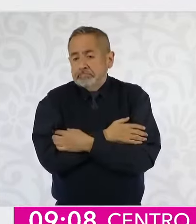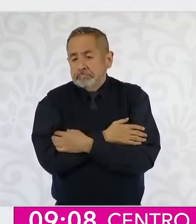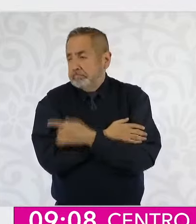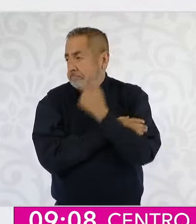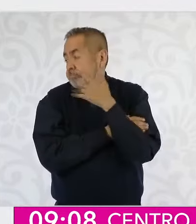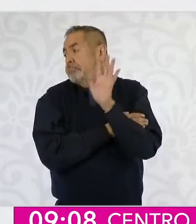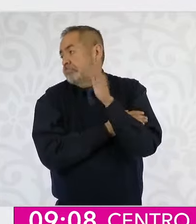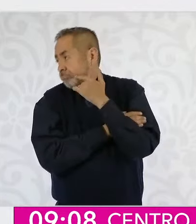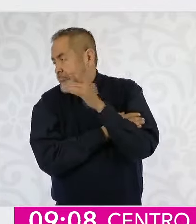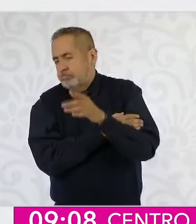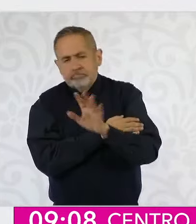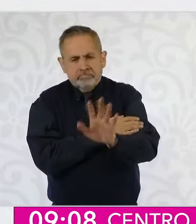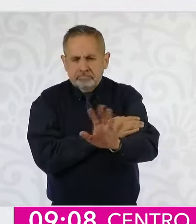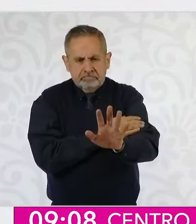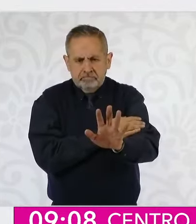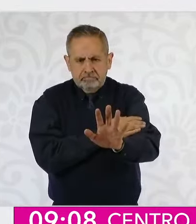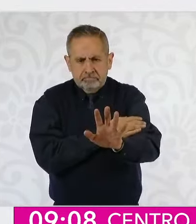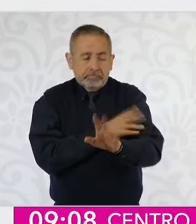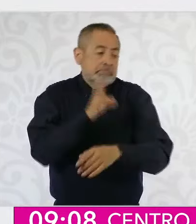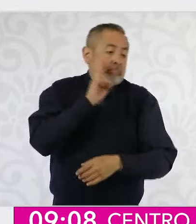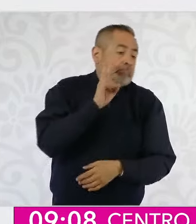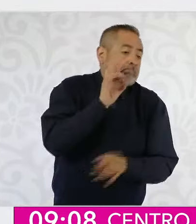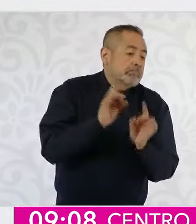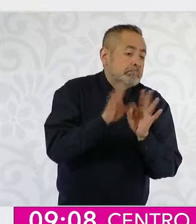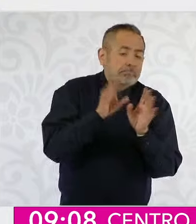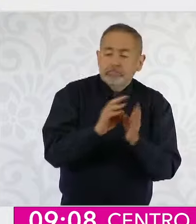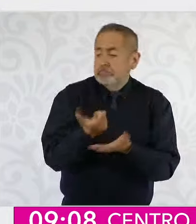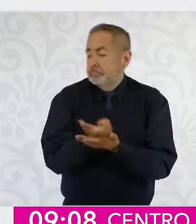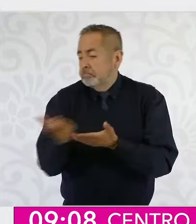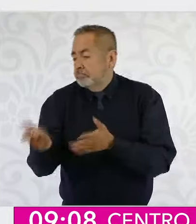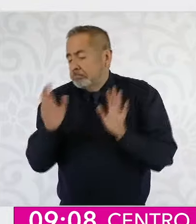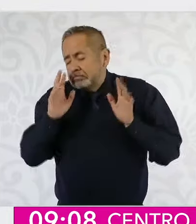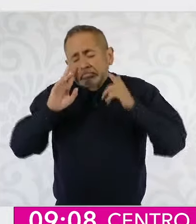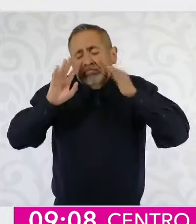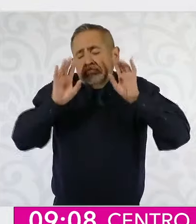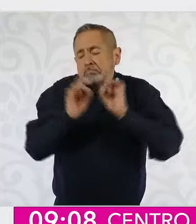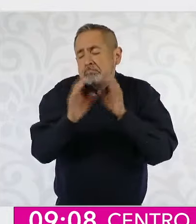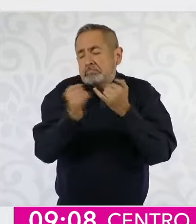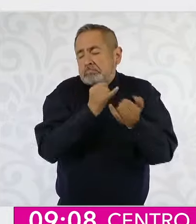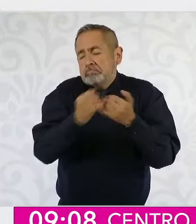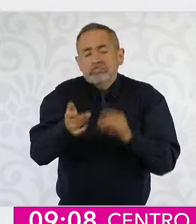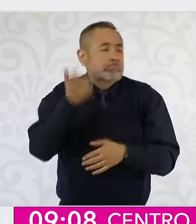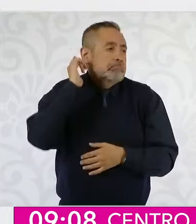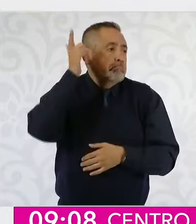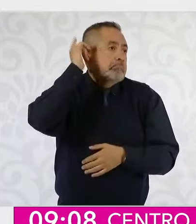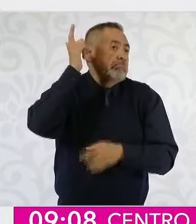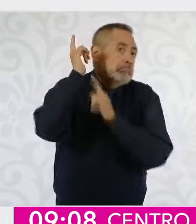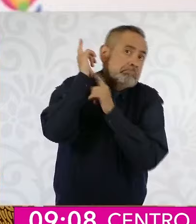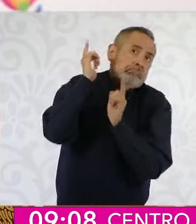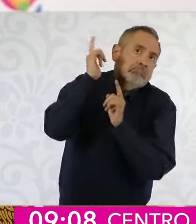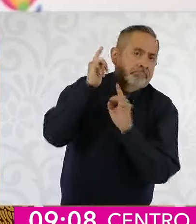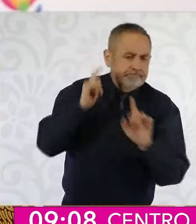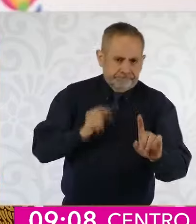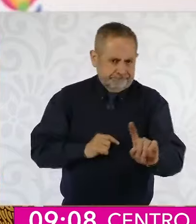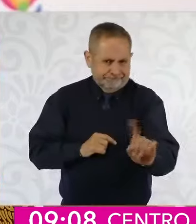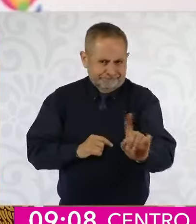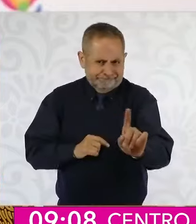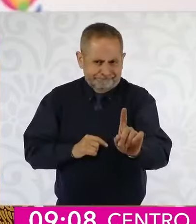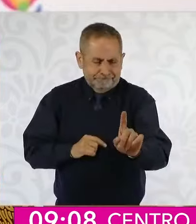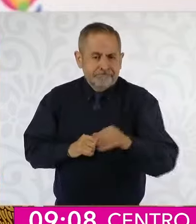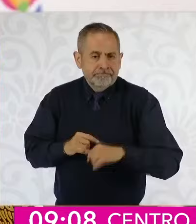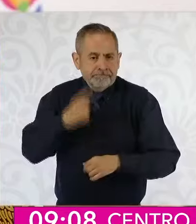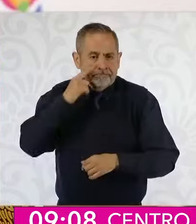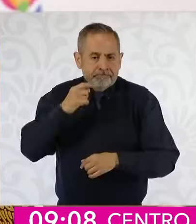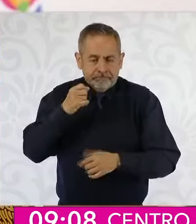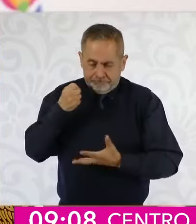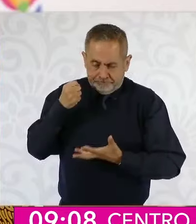que solos aumenten los salarios, a que haya bienestar en México, y no. El